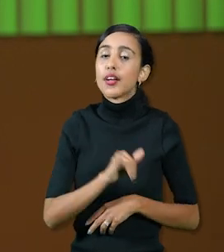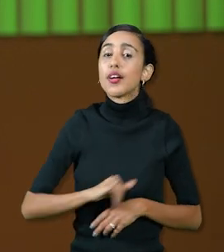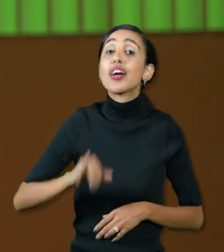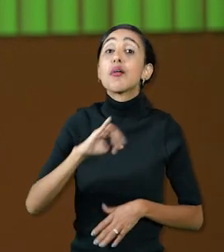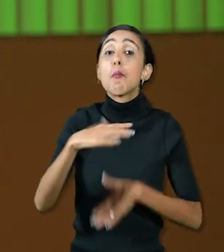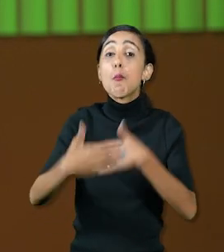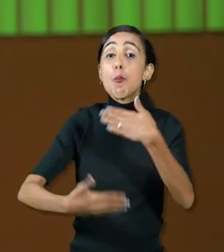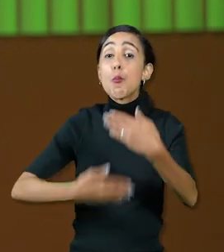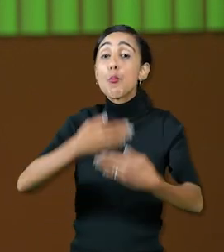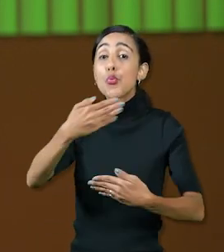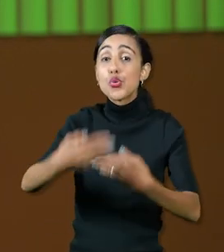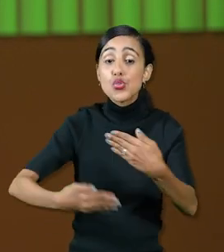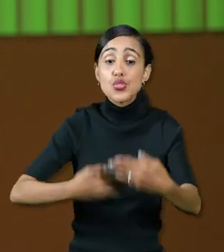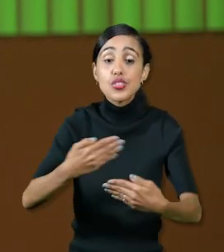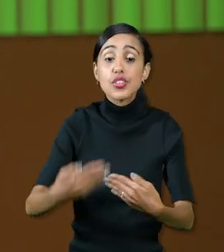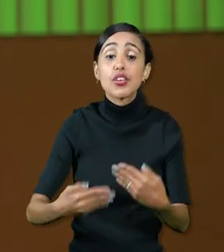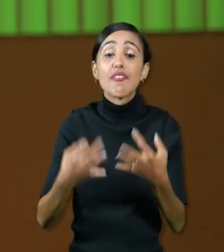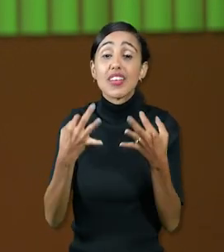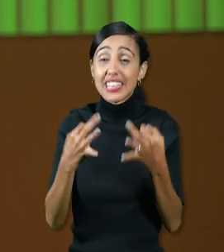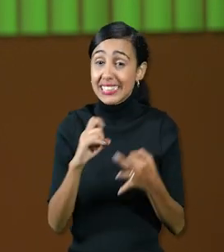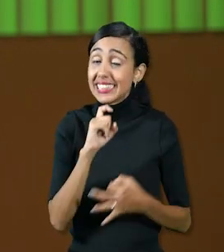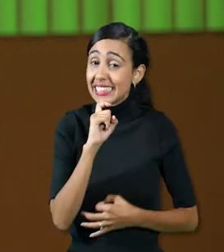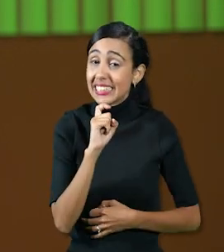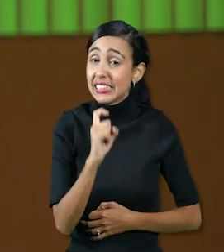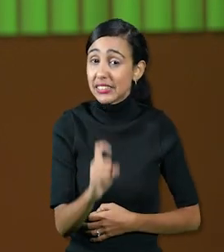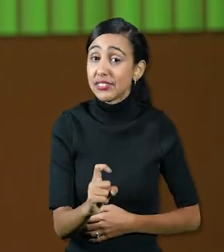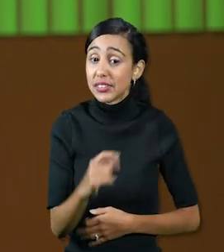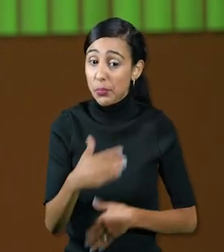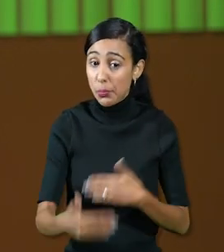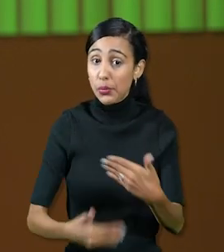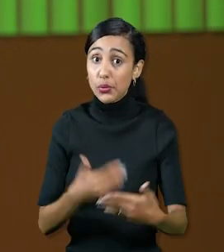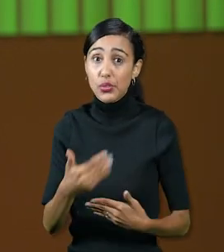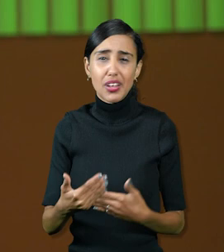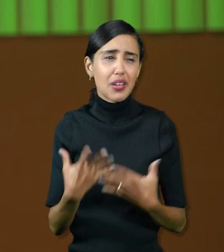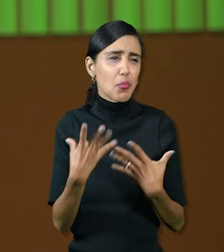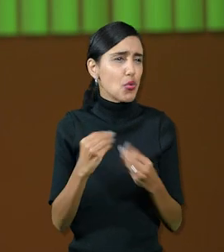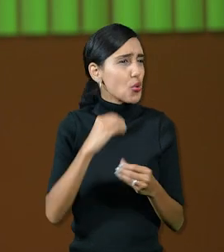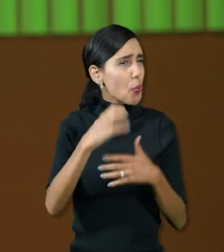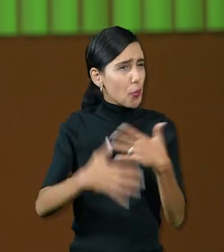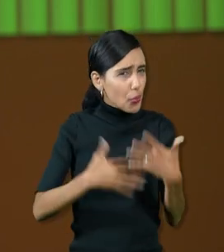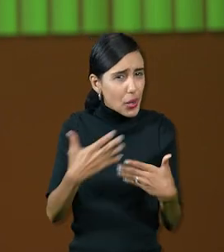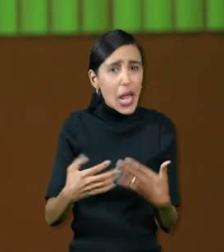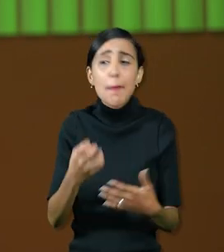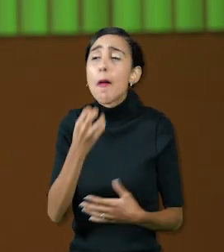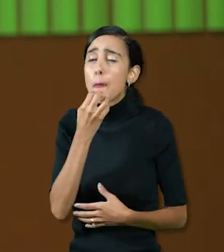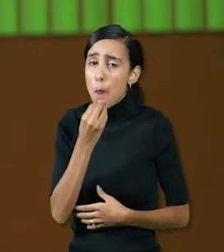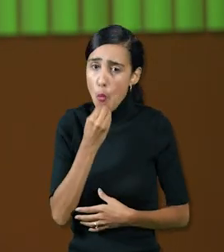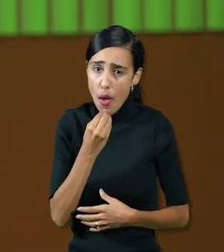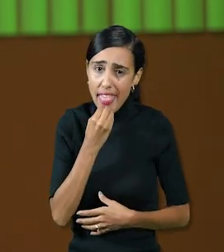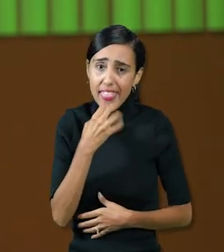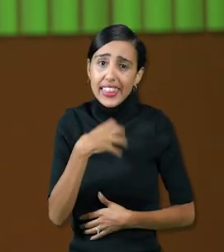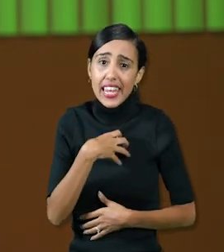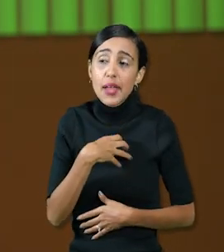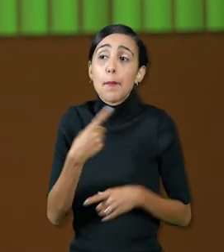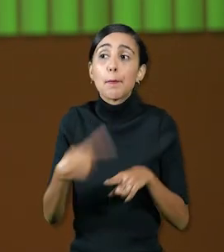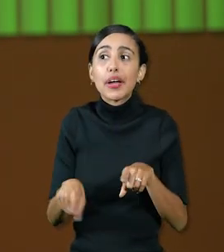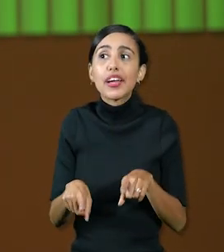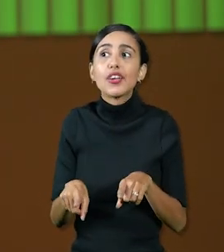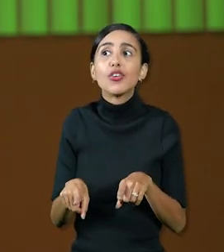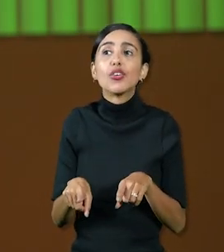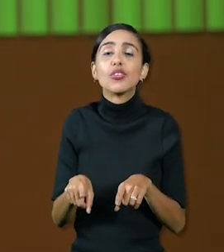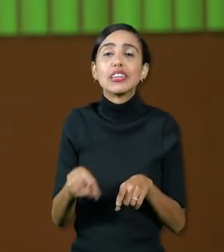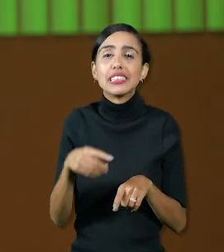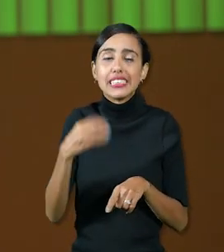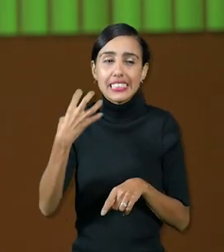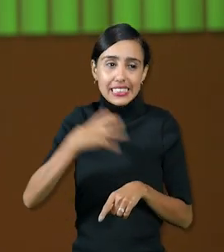de que ese proceso, a pesar de lo duro que pueda ser y de las contrariedades que puedas tener, puedes llegar